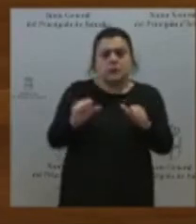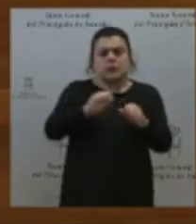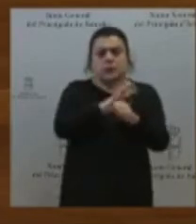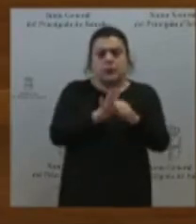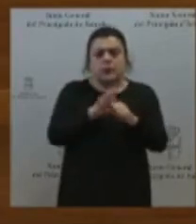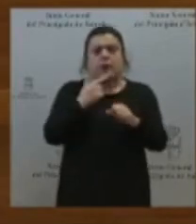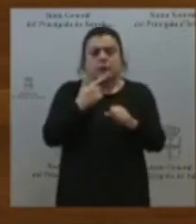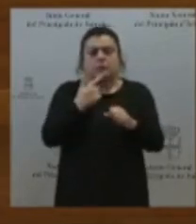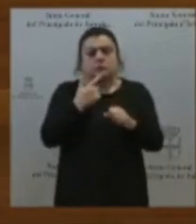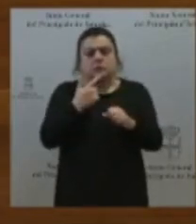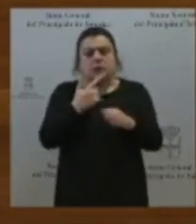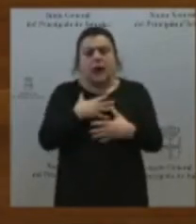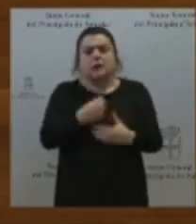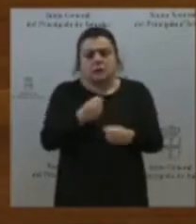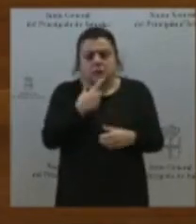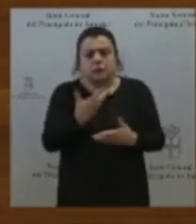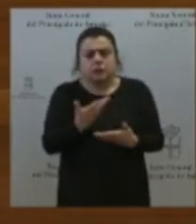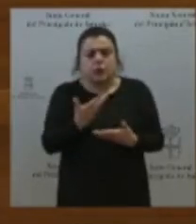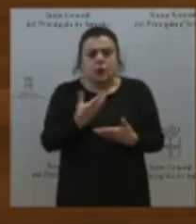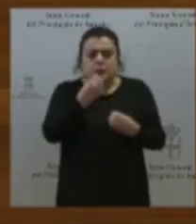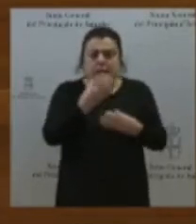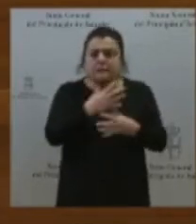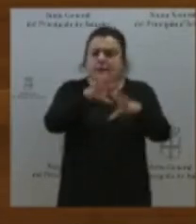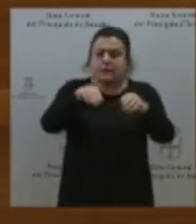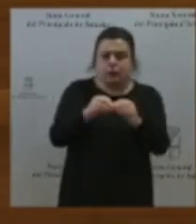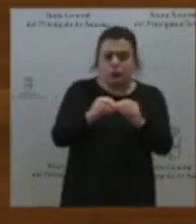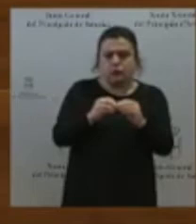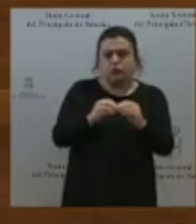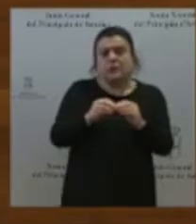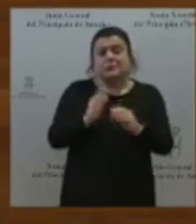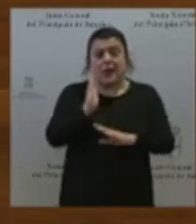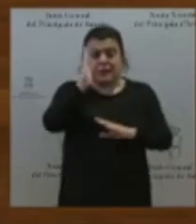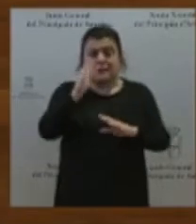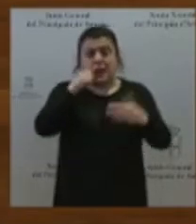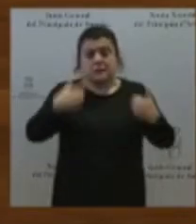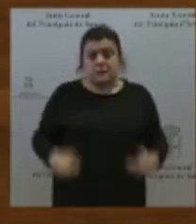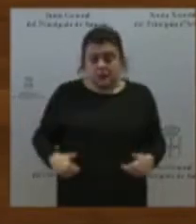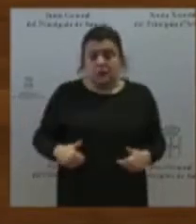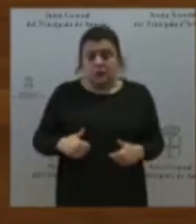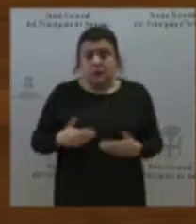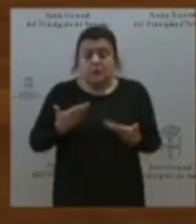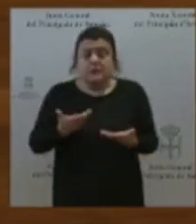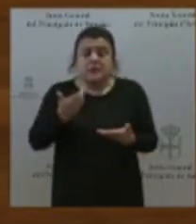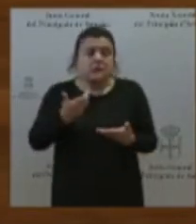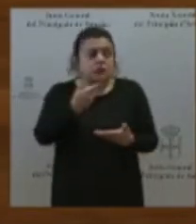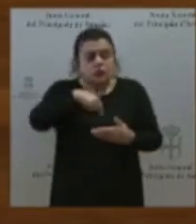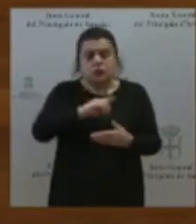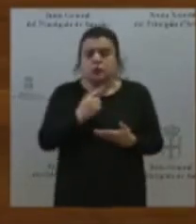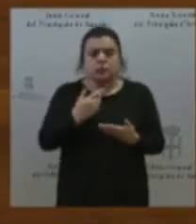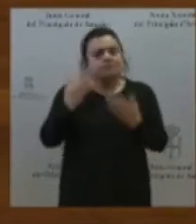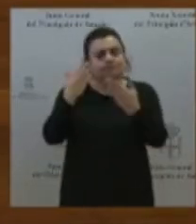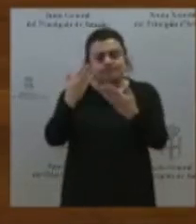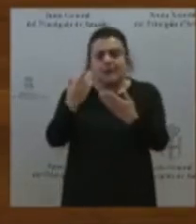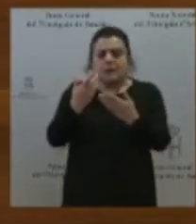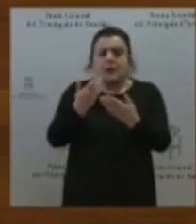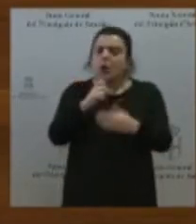física. Es de justicia que los representantes públicos rindamos tributo a su esfuerzo de la única manera en la que nos corresponde hacerlo, con medidas que mejoren